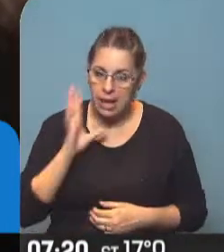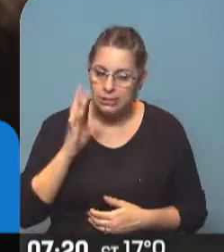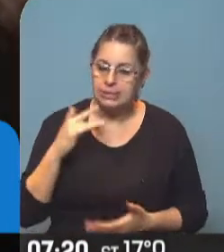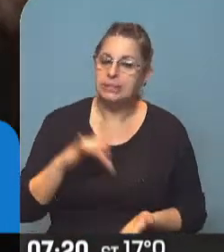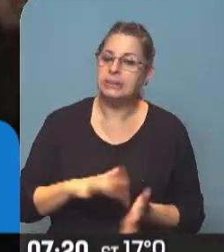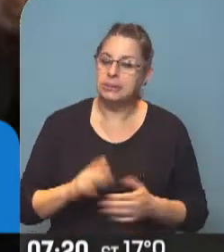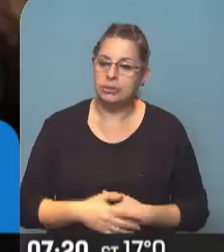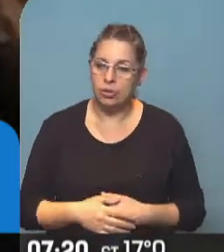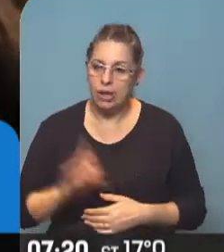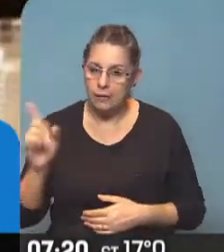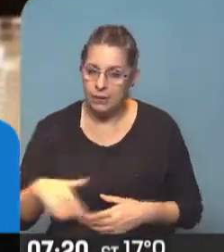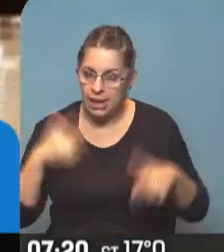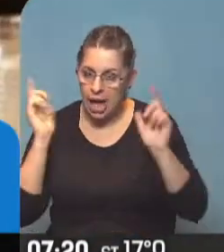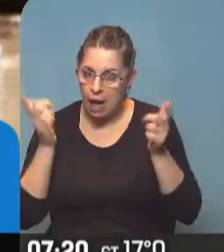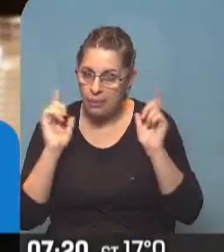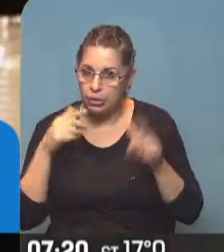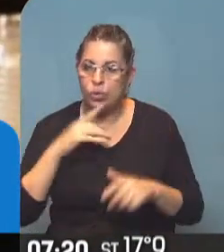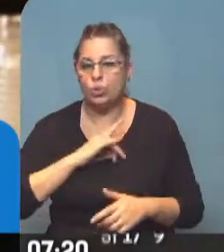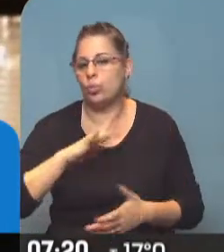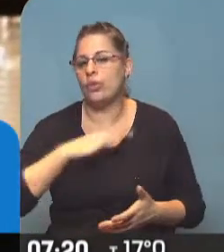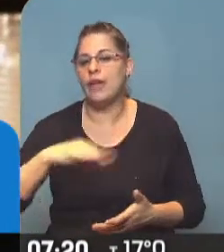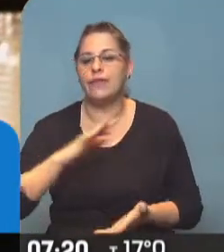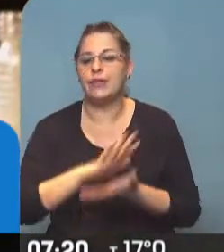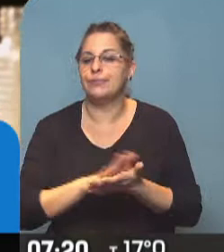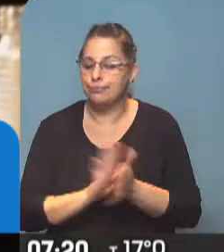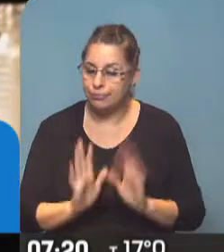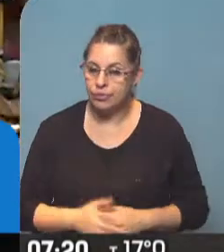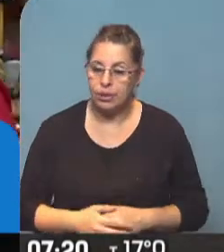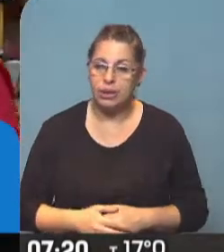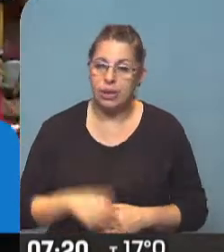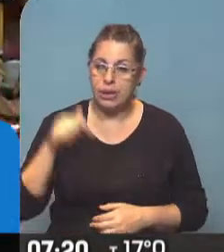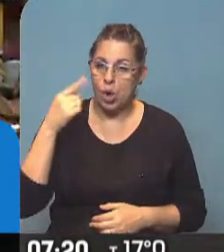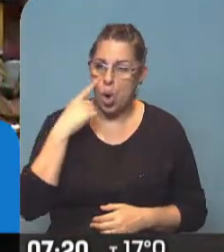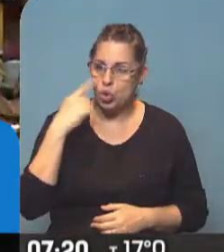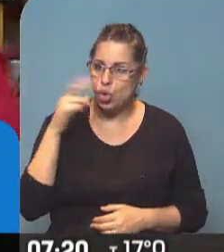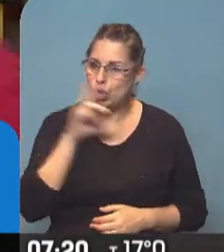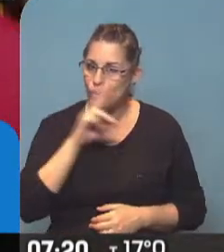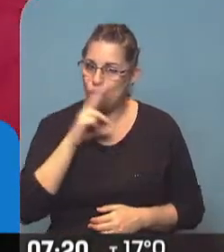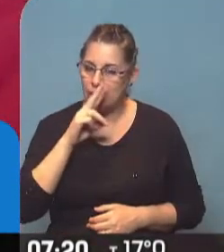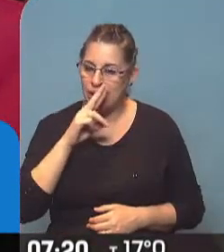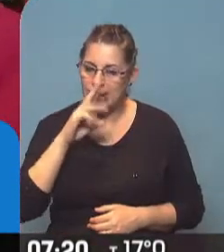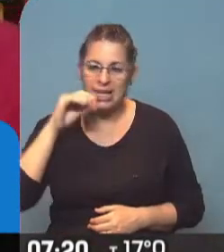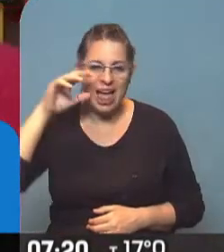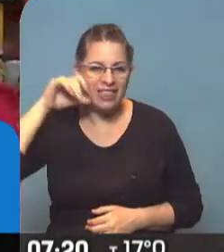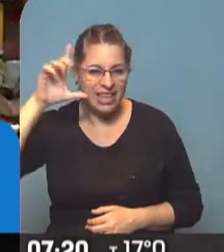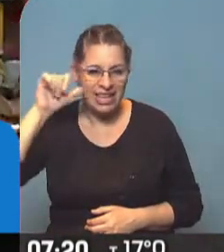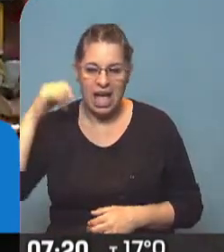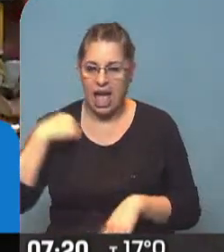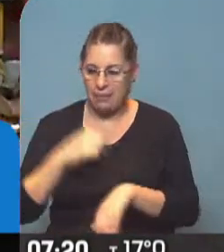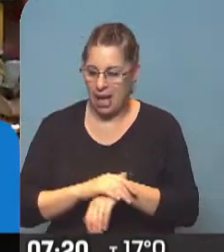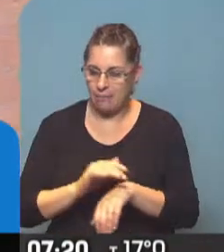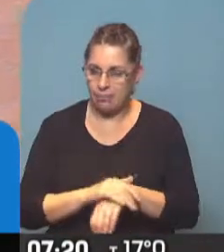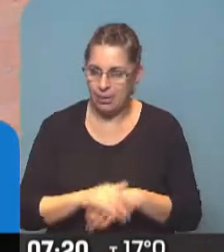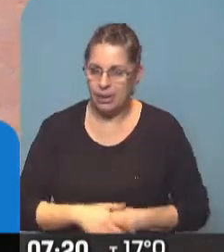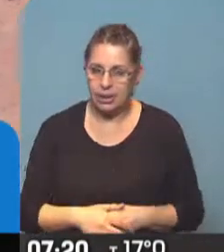ve inmerso en una aventura que tiene que resolver. Y en este momento conoce a una chica, que es Cande Molfese, que es una amiga mía que